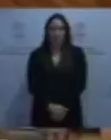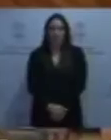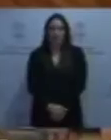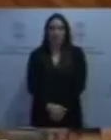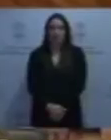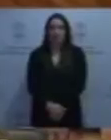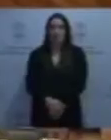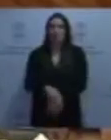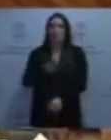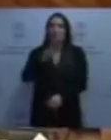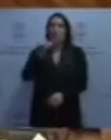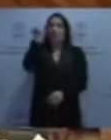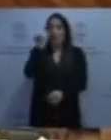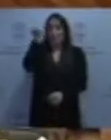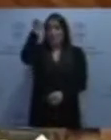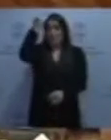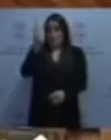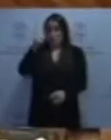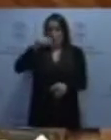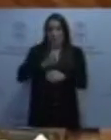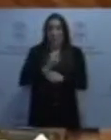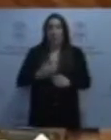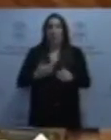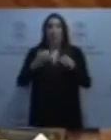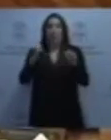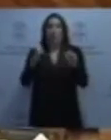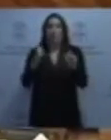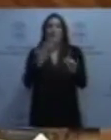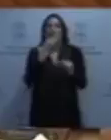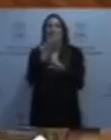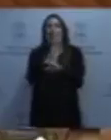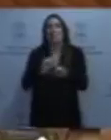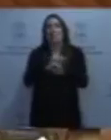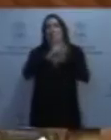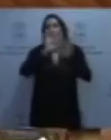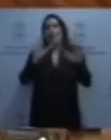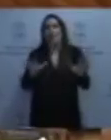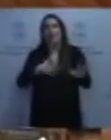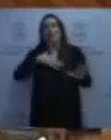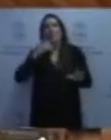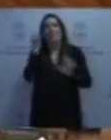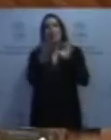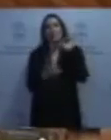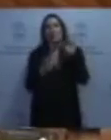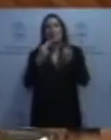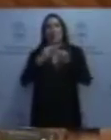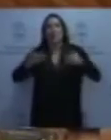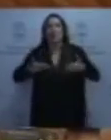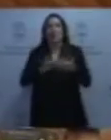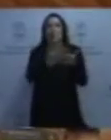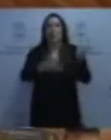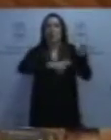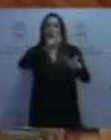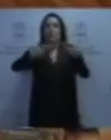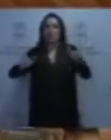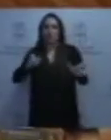Las iniciativas que Podemos traer hoy al Parlamento son el mejor ejemplo de cómo se debe poner la actividad política al servicio de la gente, de cómo obedecer